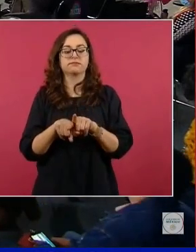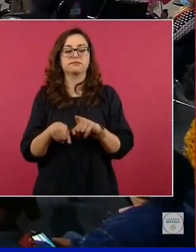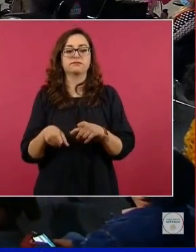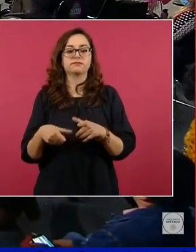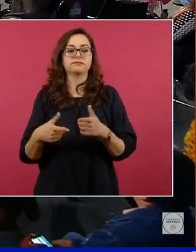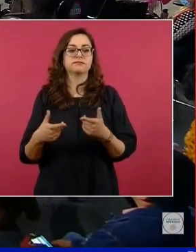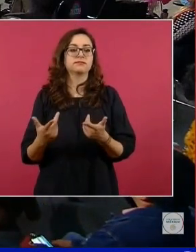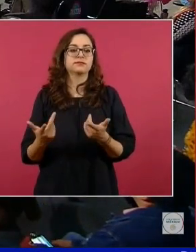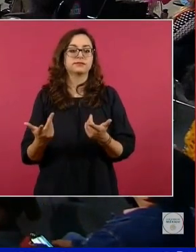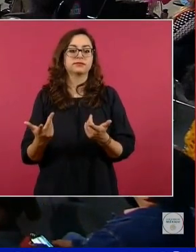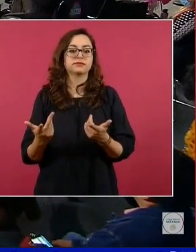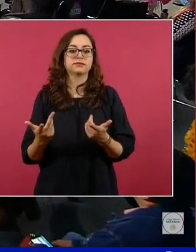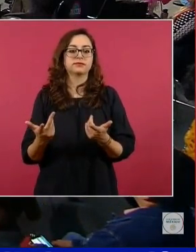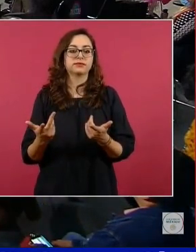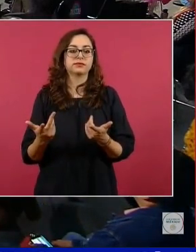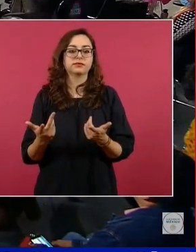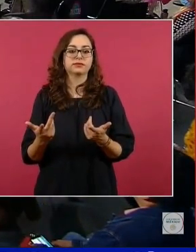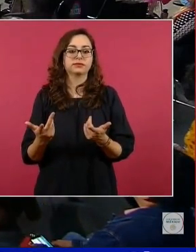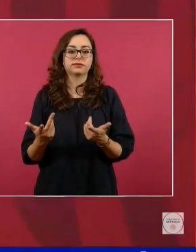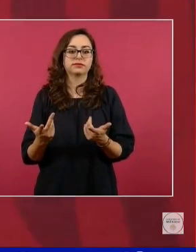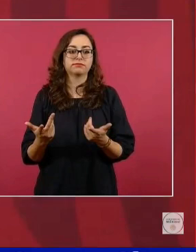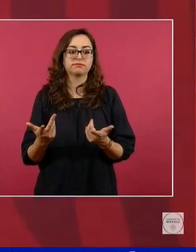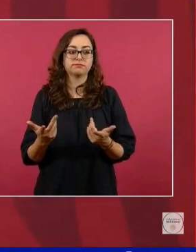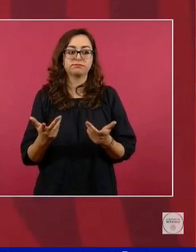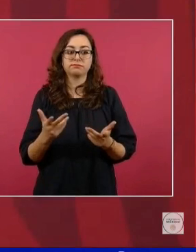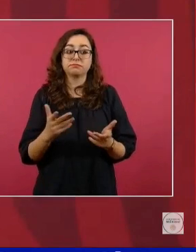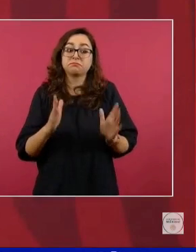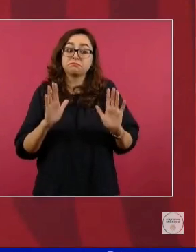abrir el mercado